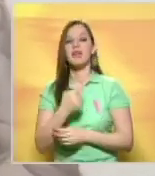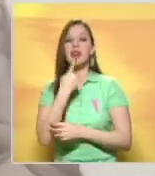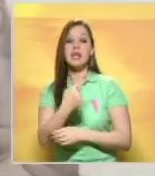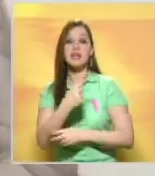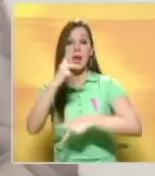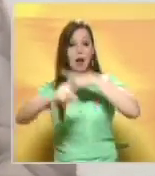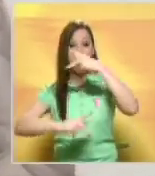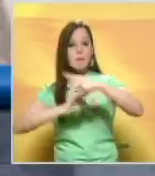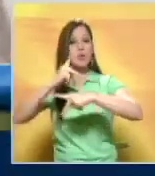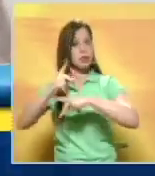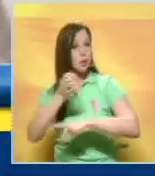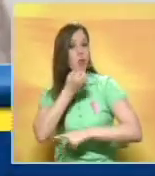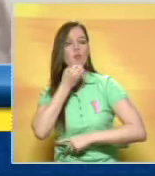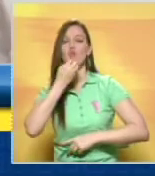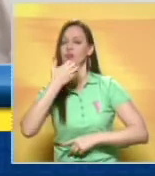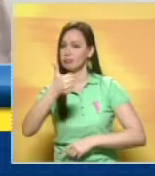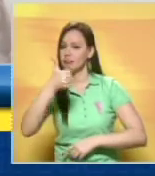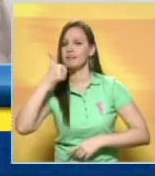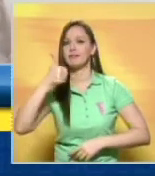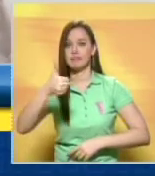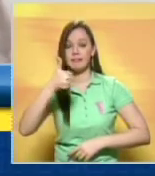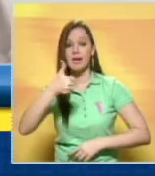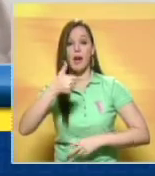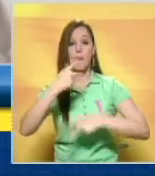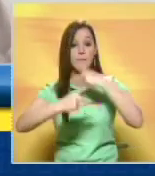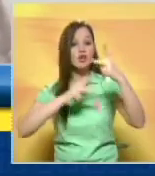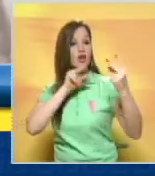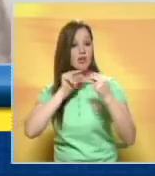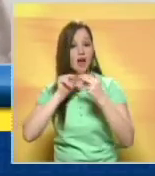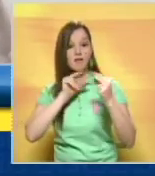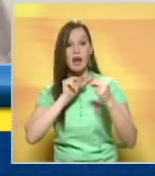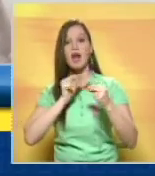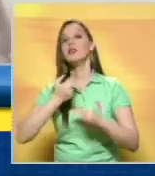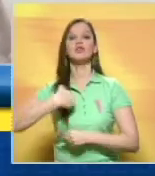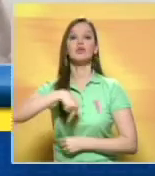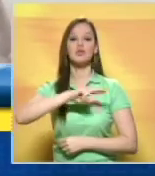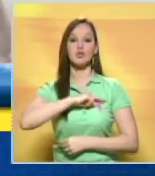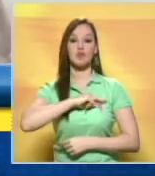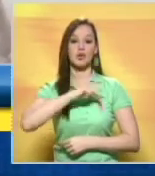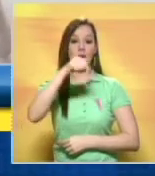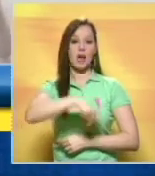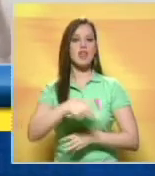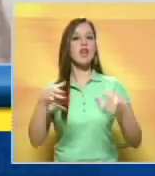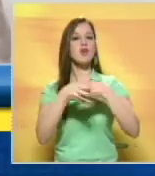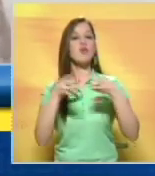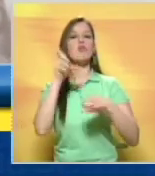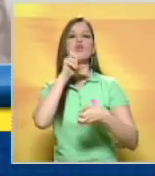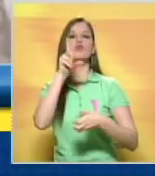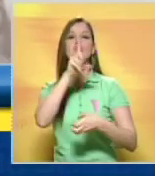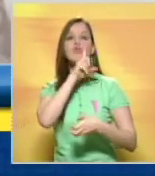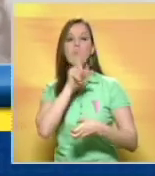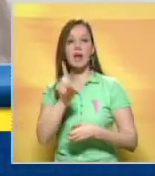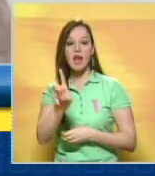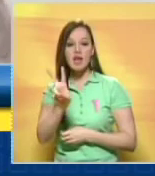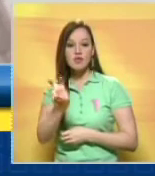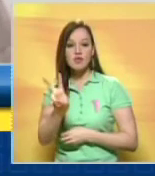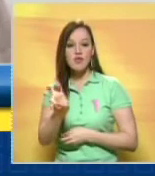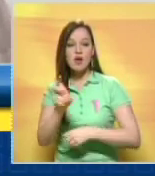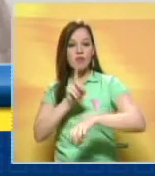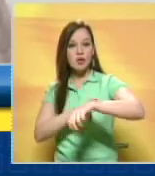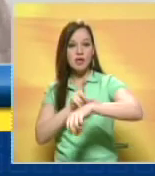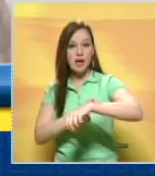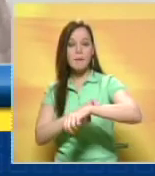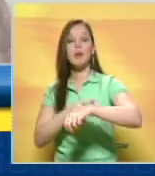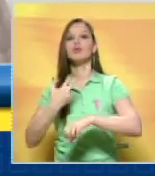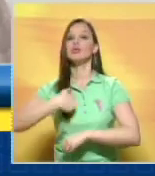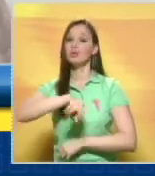avanza felizmente muy bien. Nosotros tenemos que decir que desde Un Nuevo Tiempo nos propusimos la tarea de la reunificación